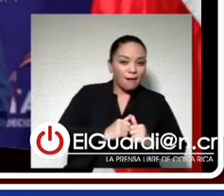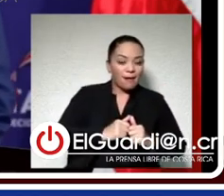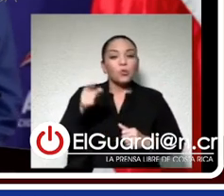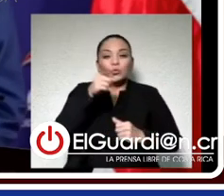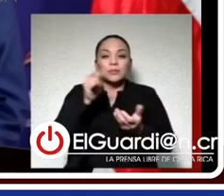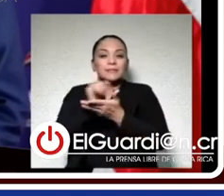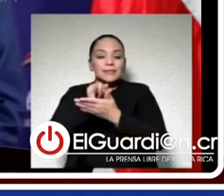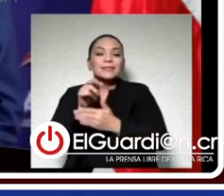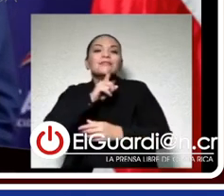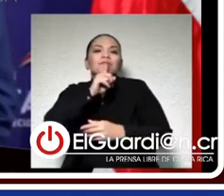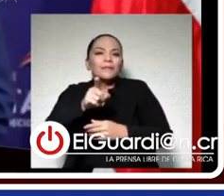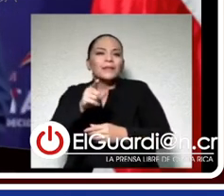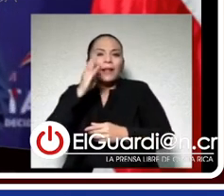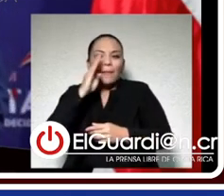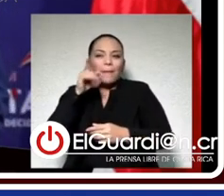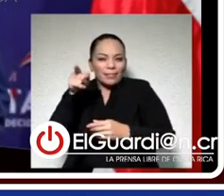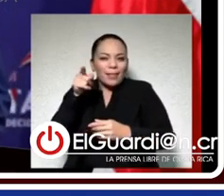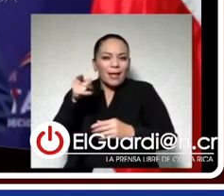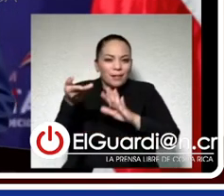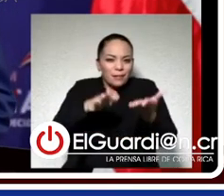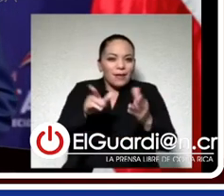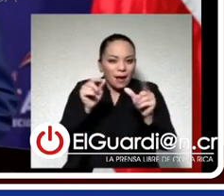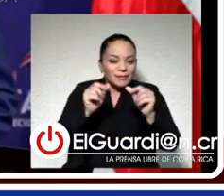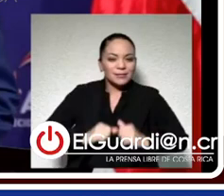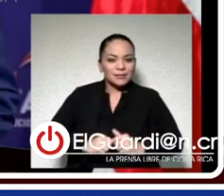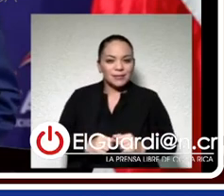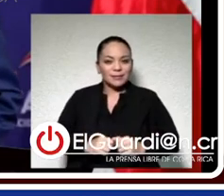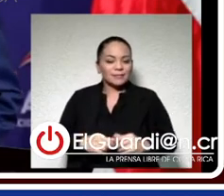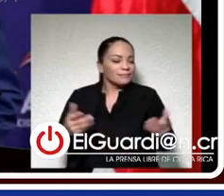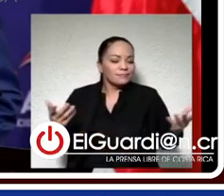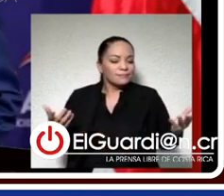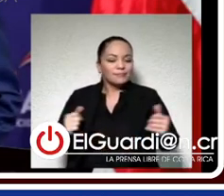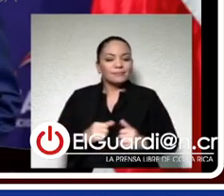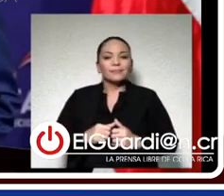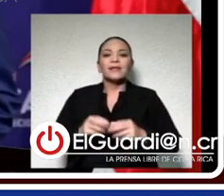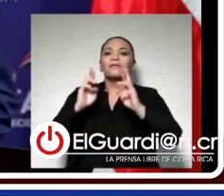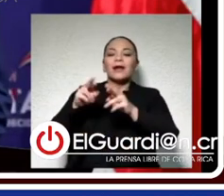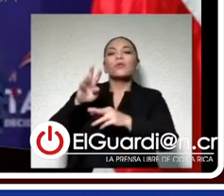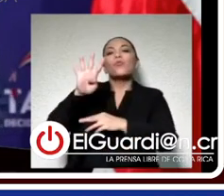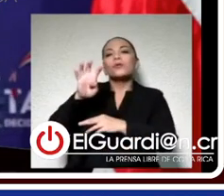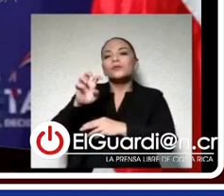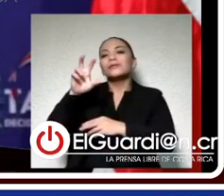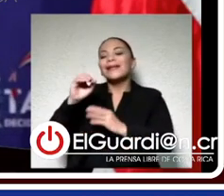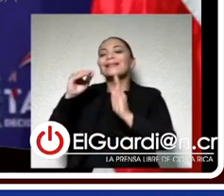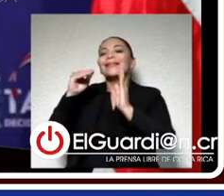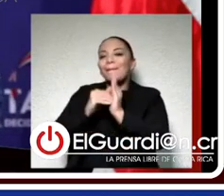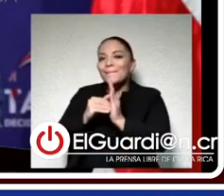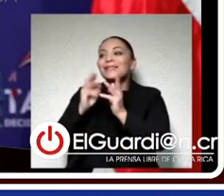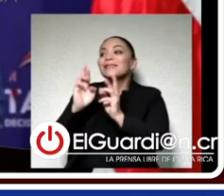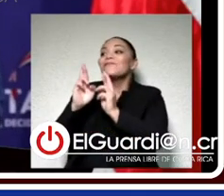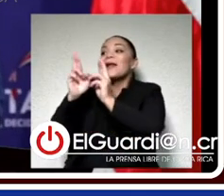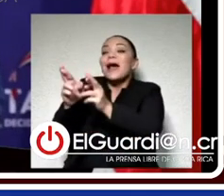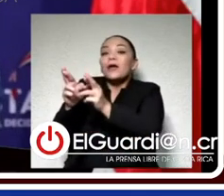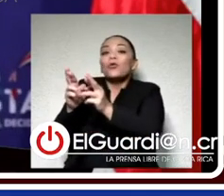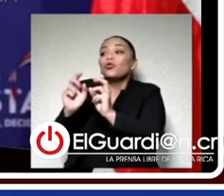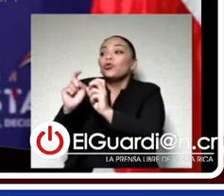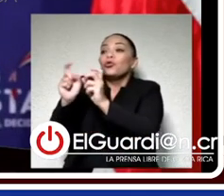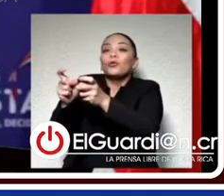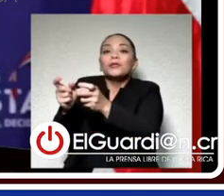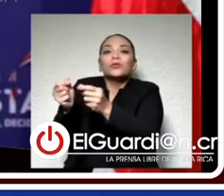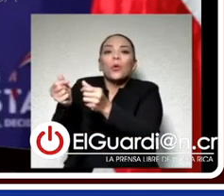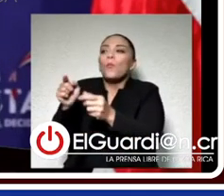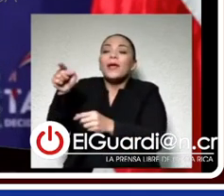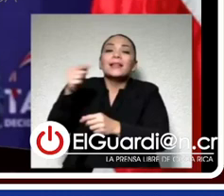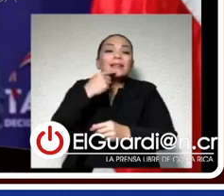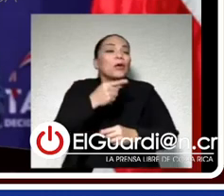Guápiles muriéndose de cáncer, cuando le regalaron 430 mil colones por caridad, cuando decía, no tengo